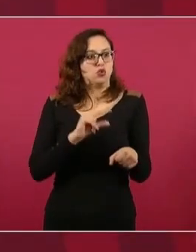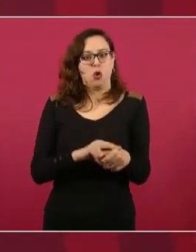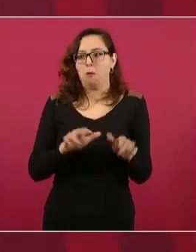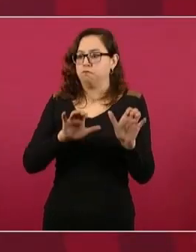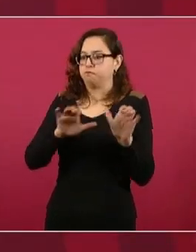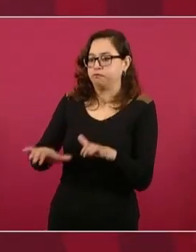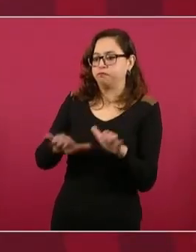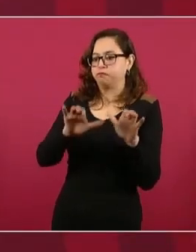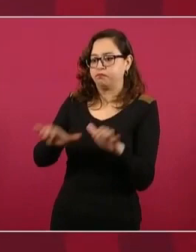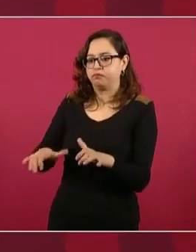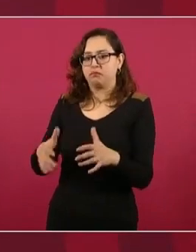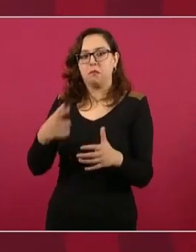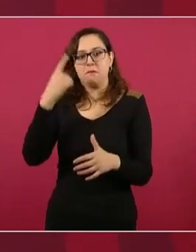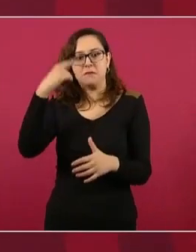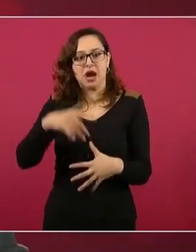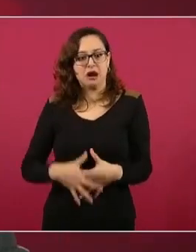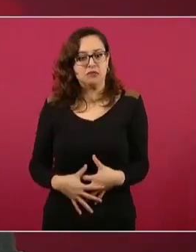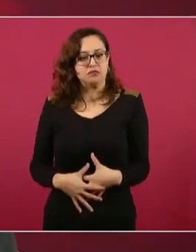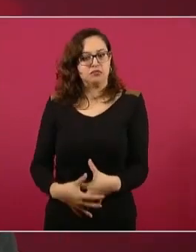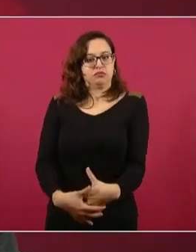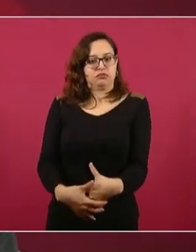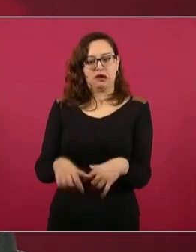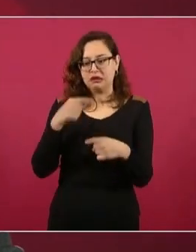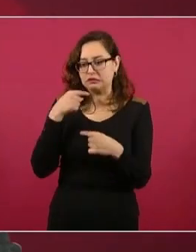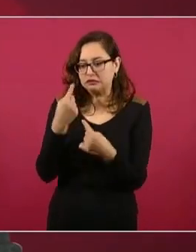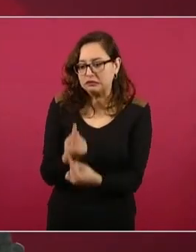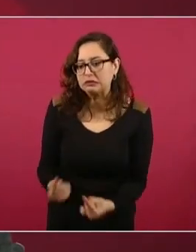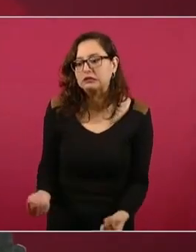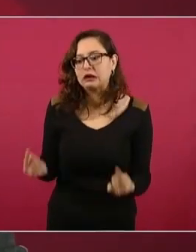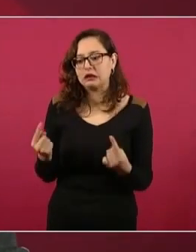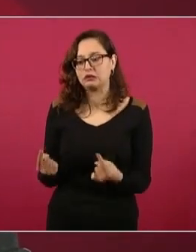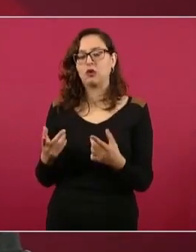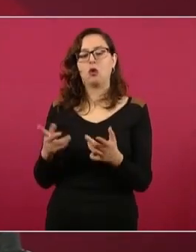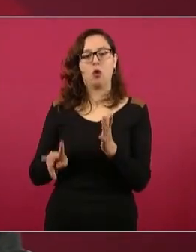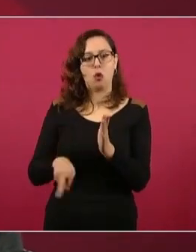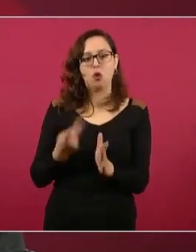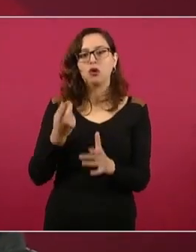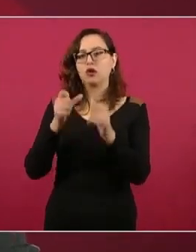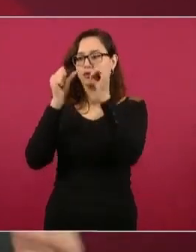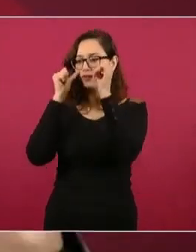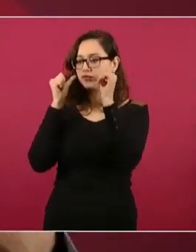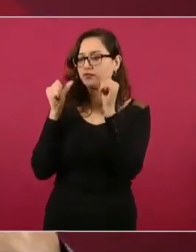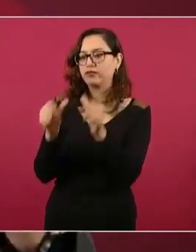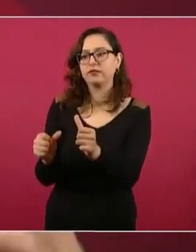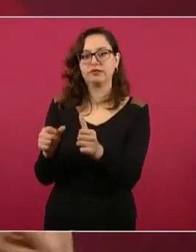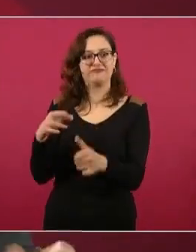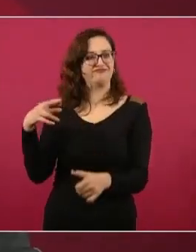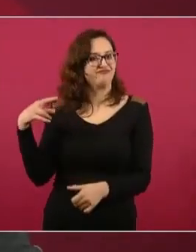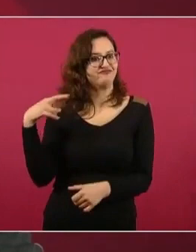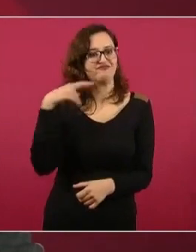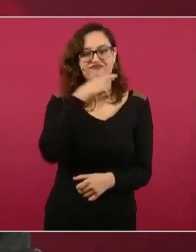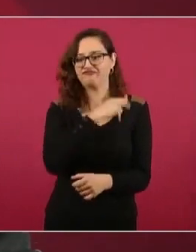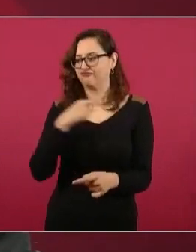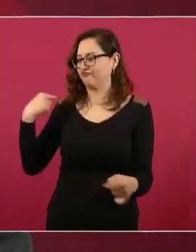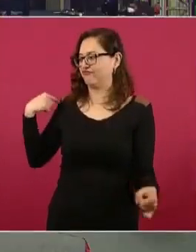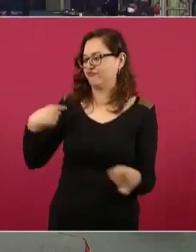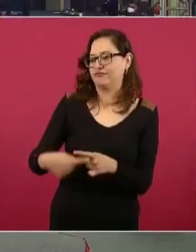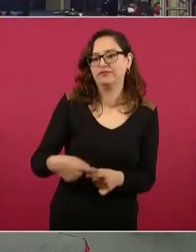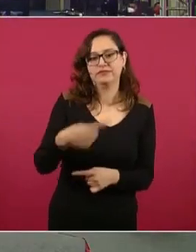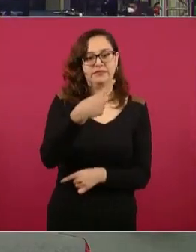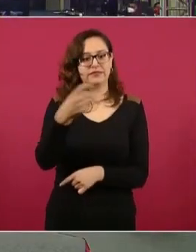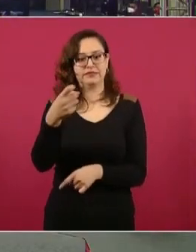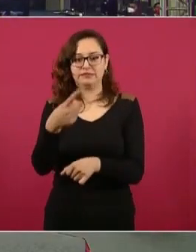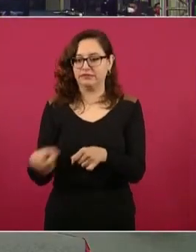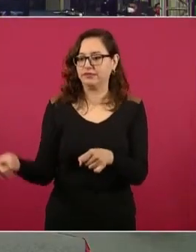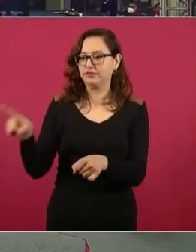para la atención del parto o la atención de la niñez en los centros de salud del IMSS Bienestar que hoy están incorporando a los servicios